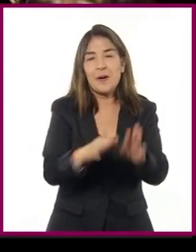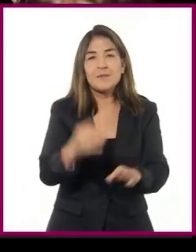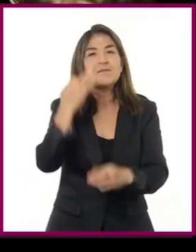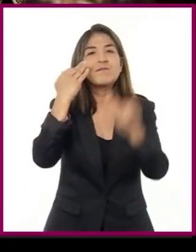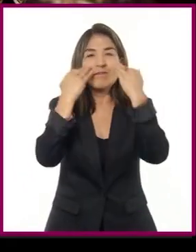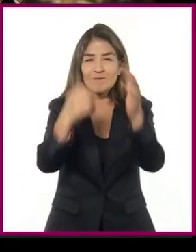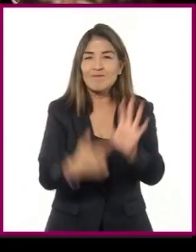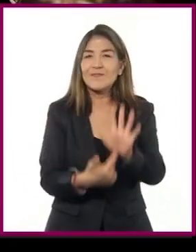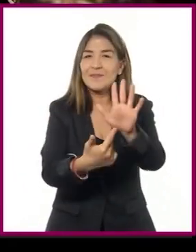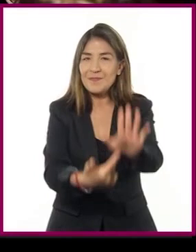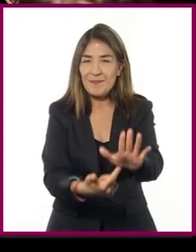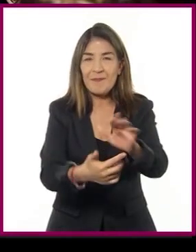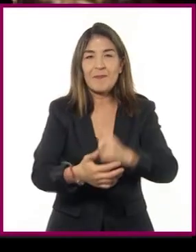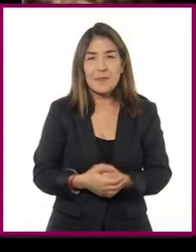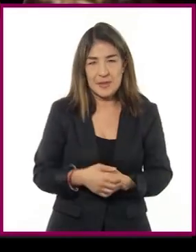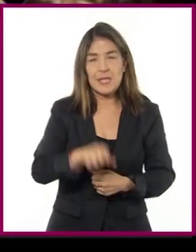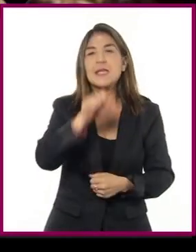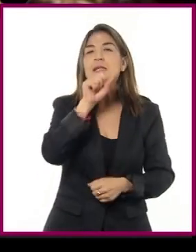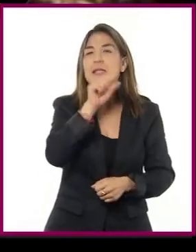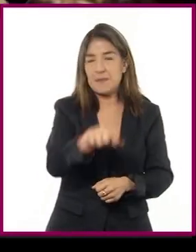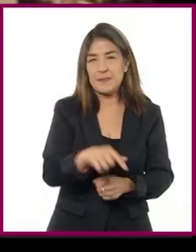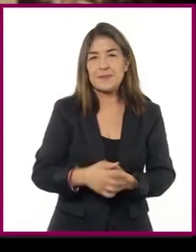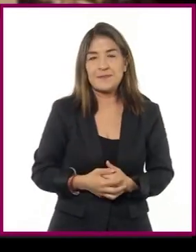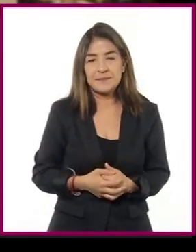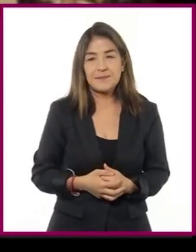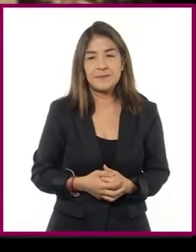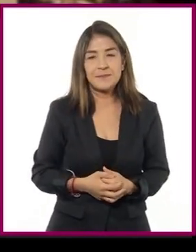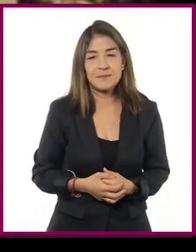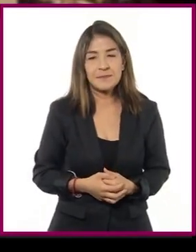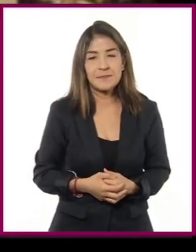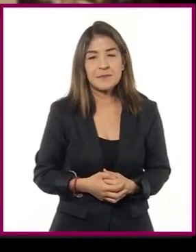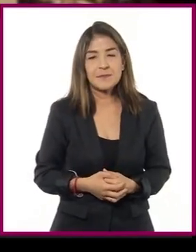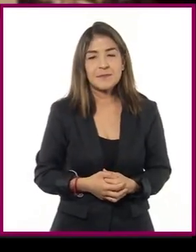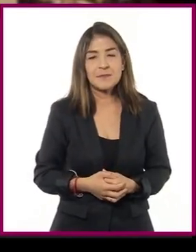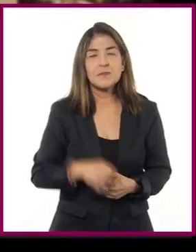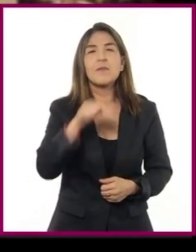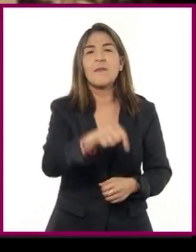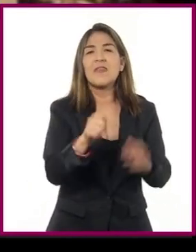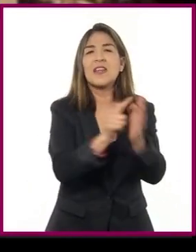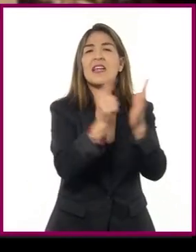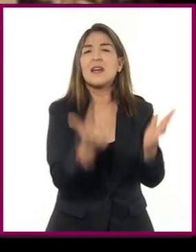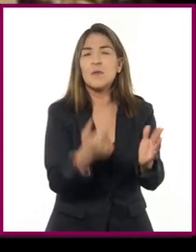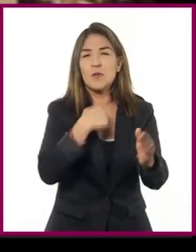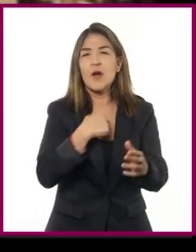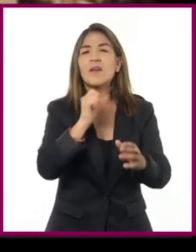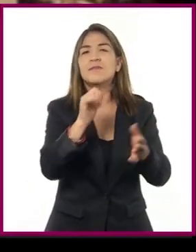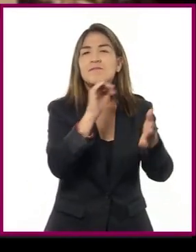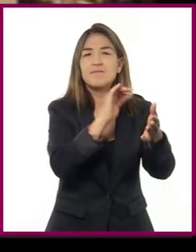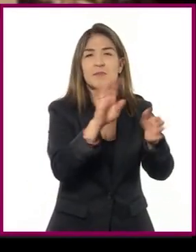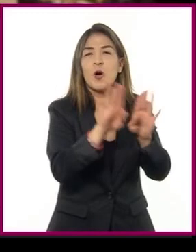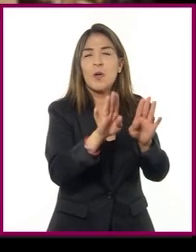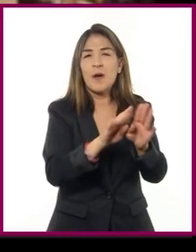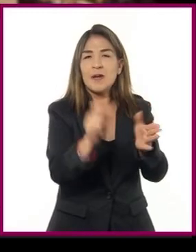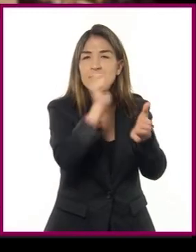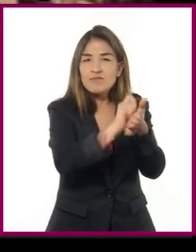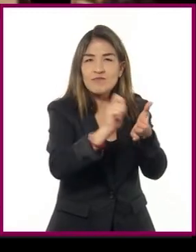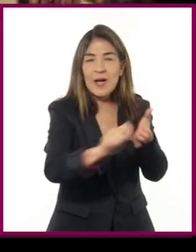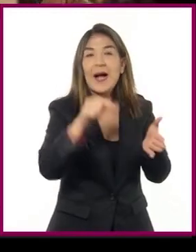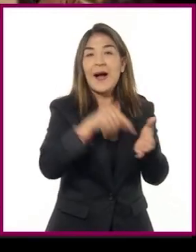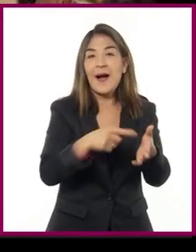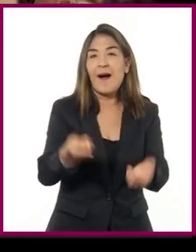También debo decir que aquí enuncié solo una una pequeña parte de la